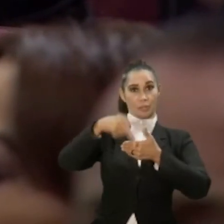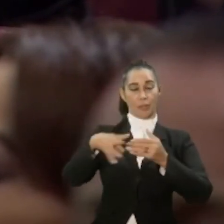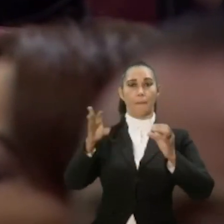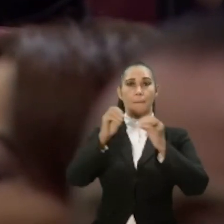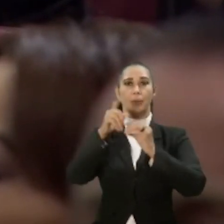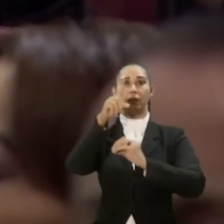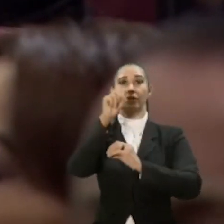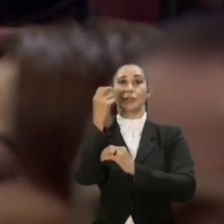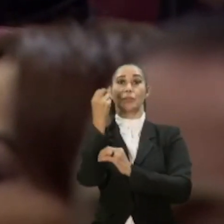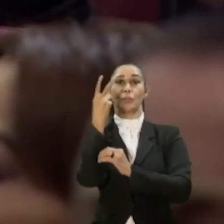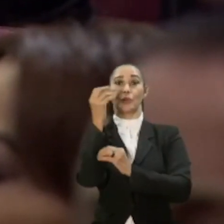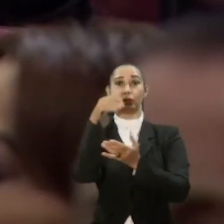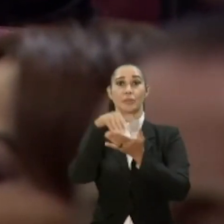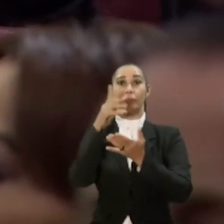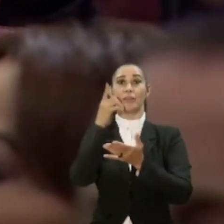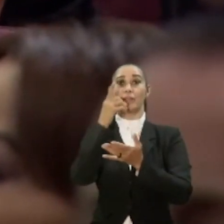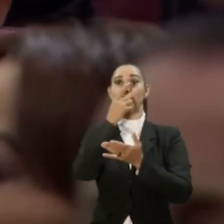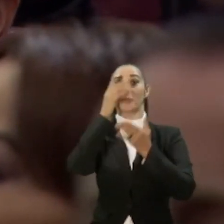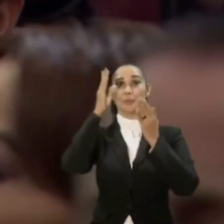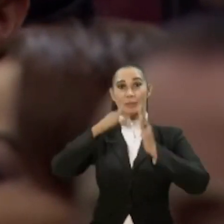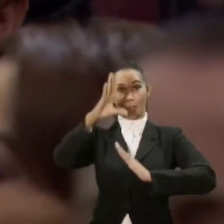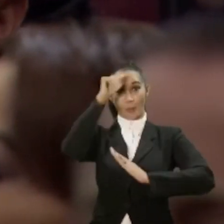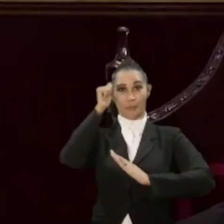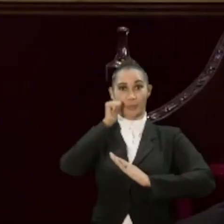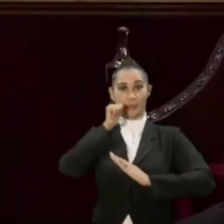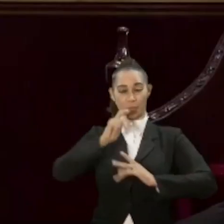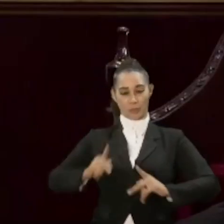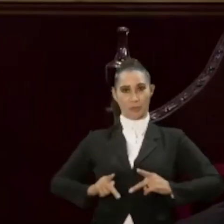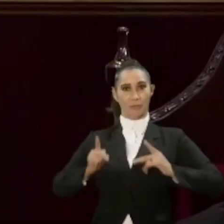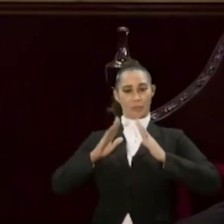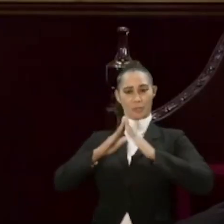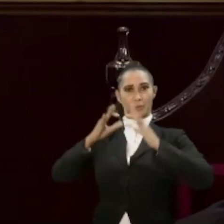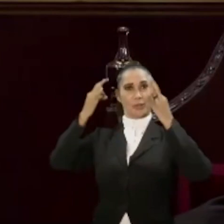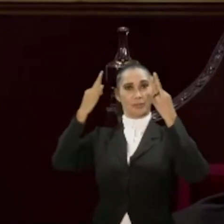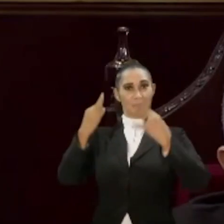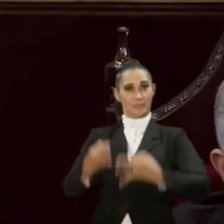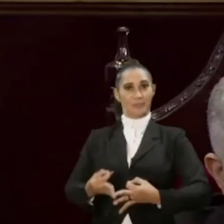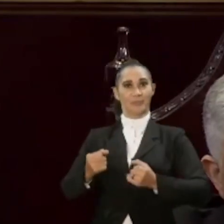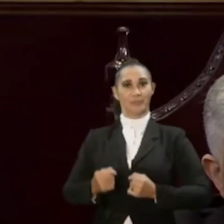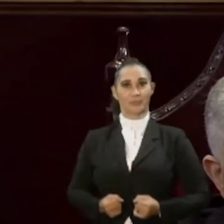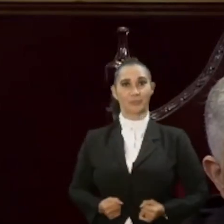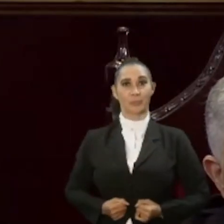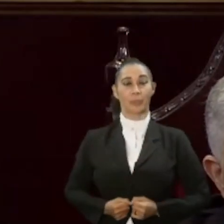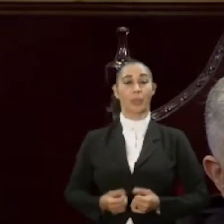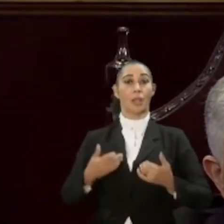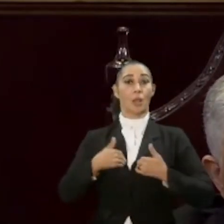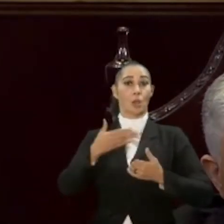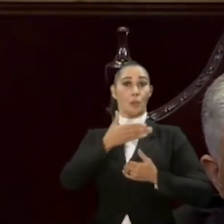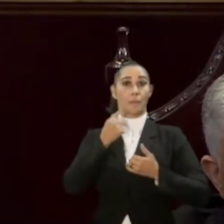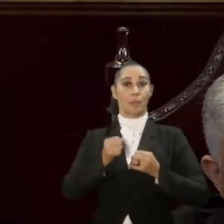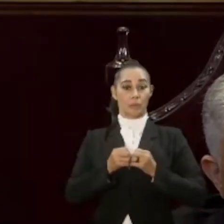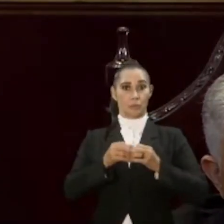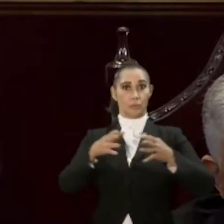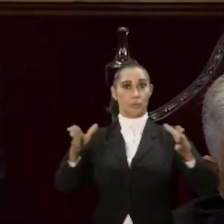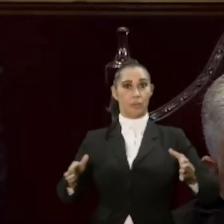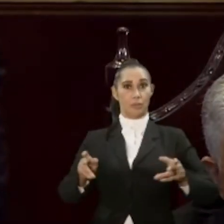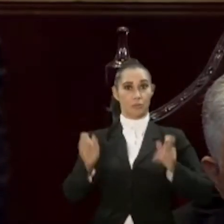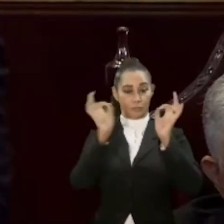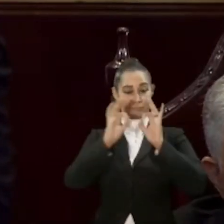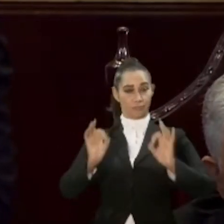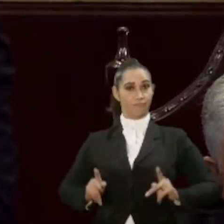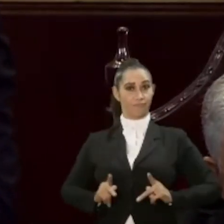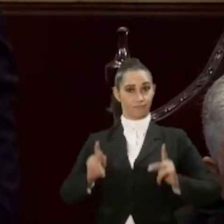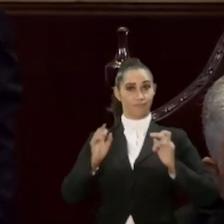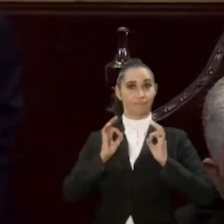de 112 mil dominicanos y dominicanas viven hoy de forma segura en sus hogares, lo que mejora ampliamente su calidad de